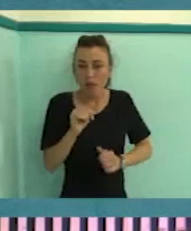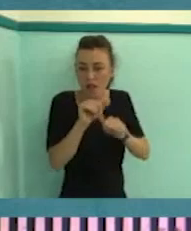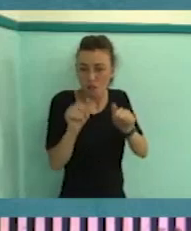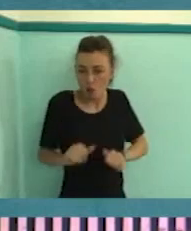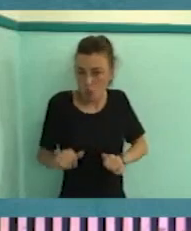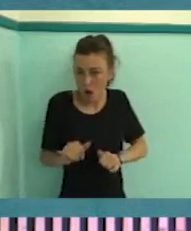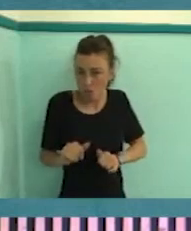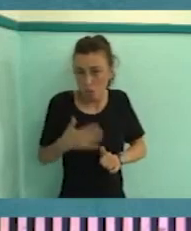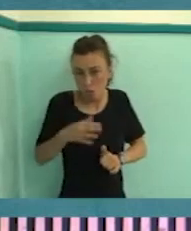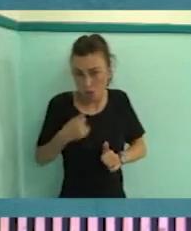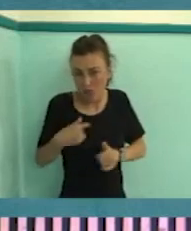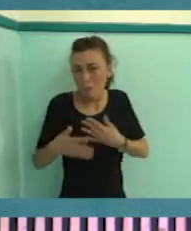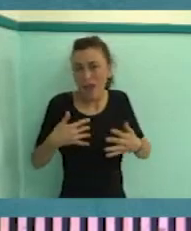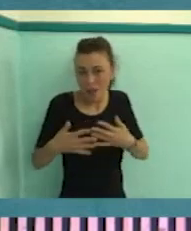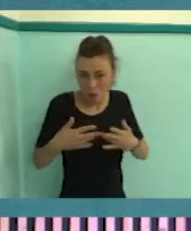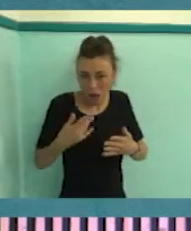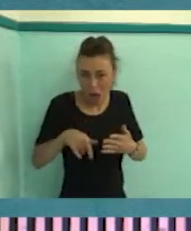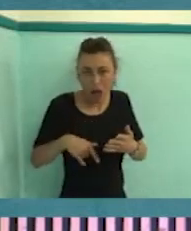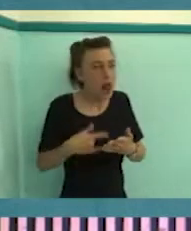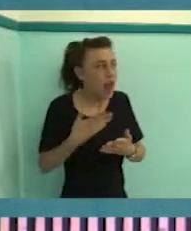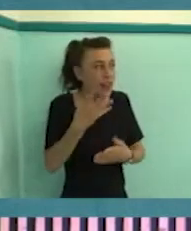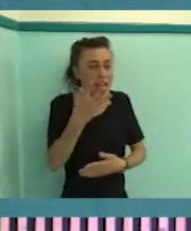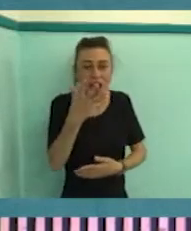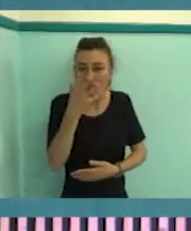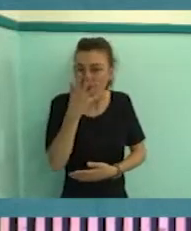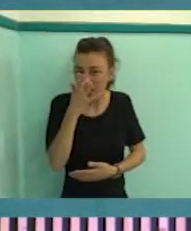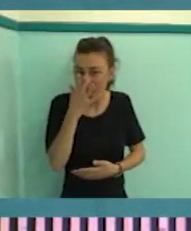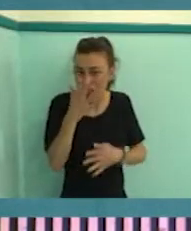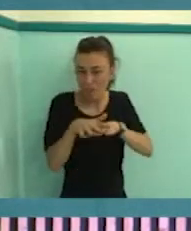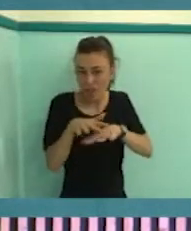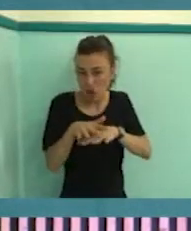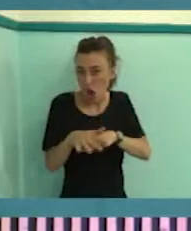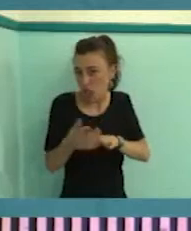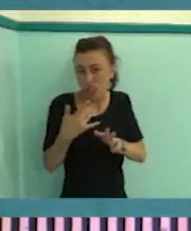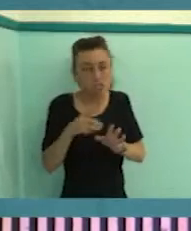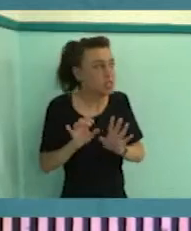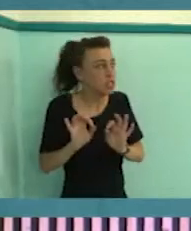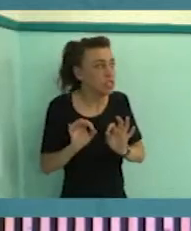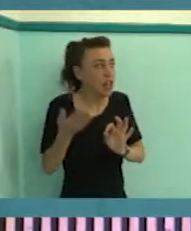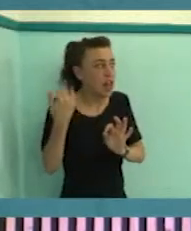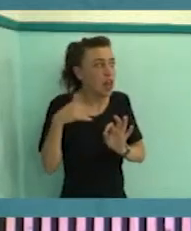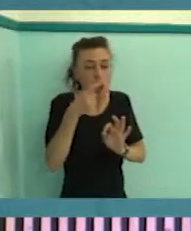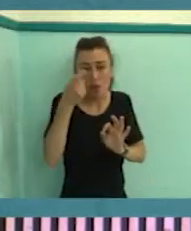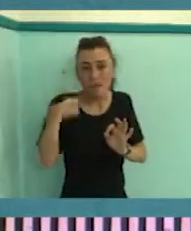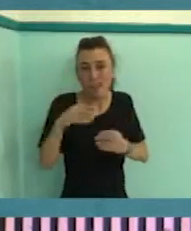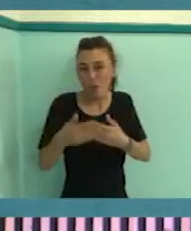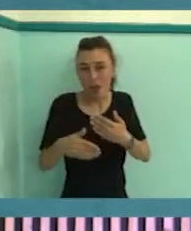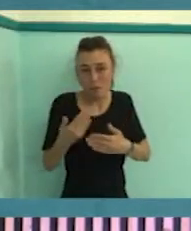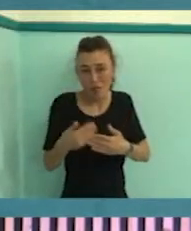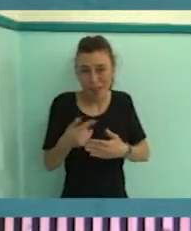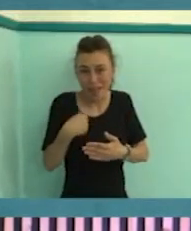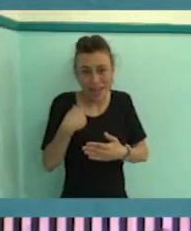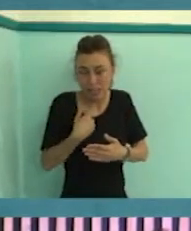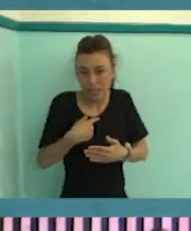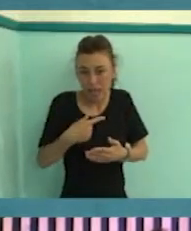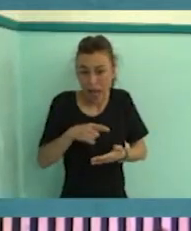absolutamente imposibles tenemos filtros como este de aquí que es el Bol glamour que se puso muy de moda el año pasado que literalmente te transforma la cara el peligro de eso no es